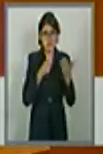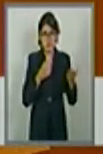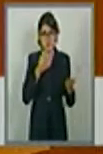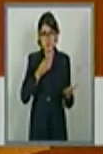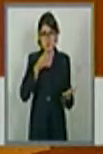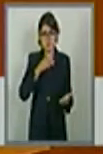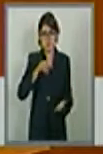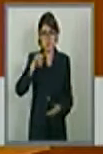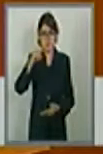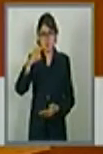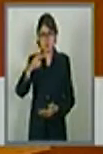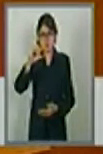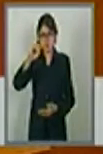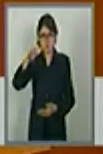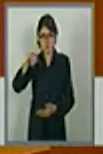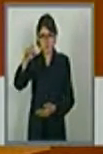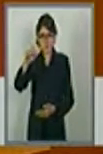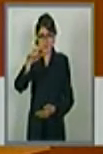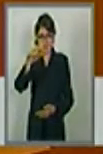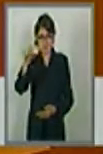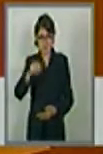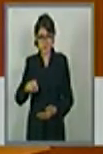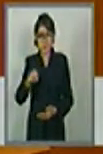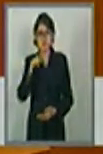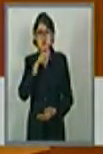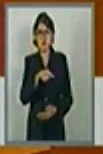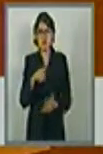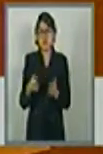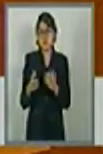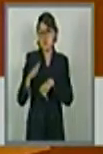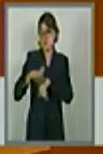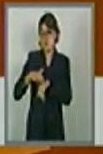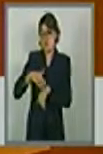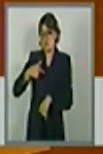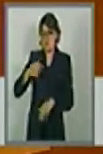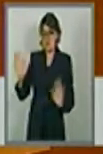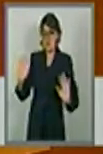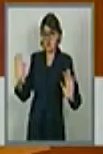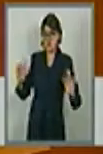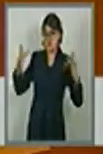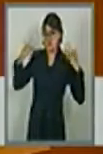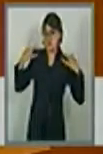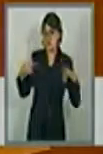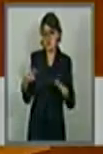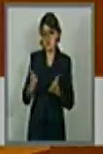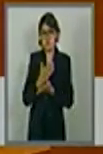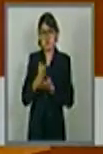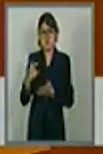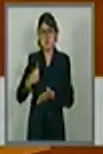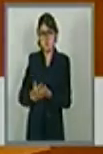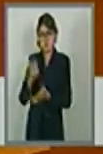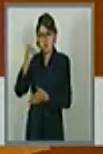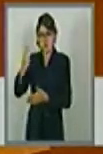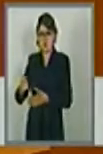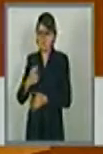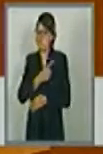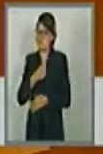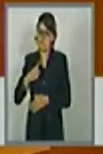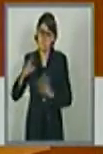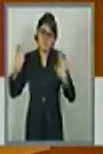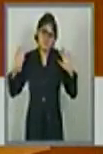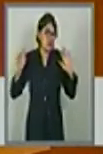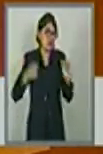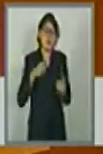Urrutia descalificó el fallo de la Junta Federal y enfatizó que no habrá de pagarse la suma